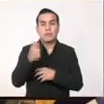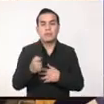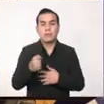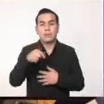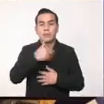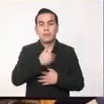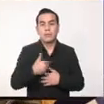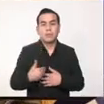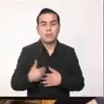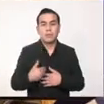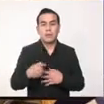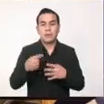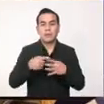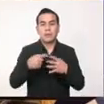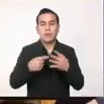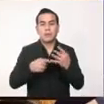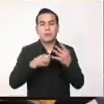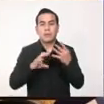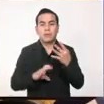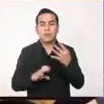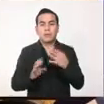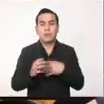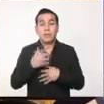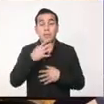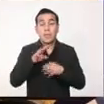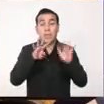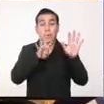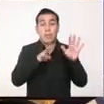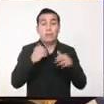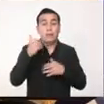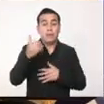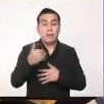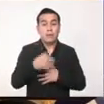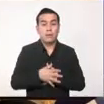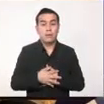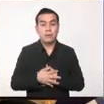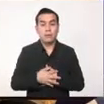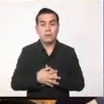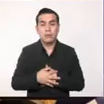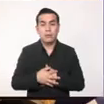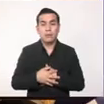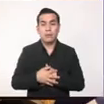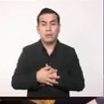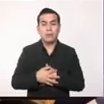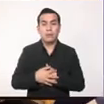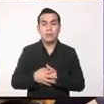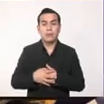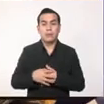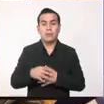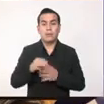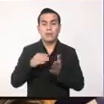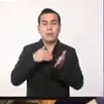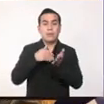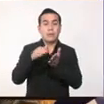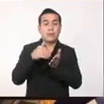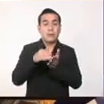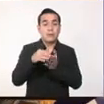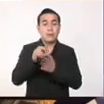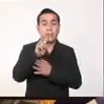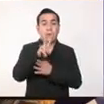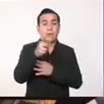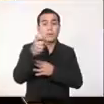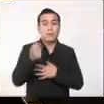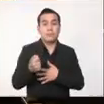qué? Porque no lo elegimos. Si no fueran 9 años. Pero no lo elegimos. Sustituimos al que se iba